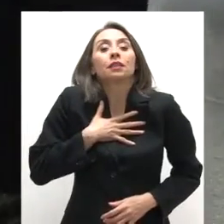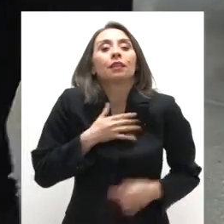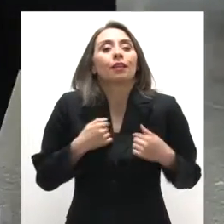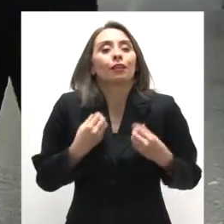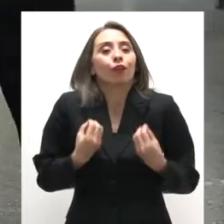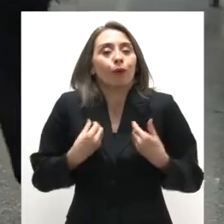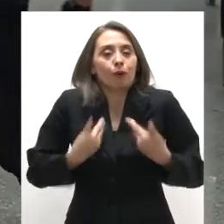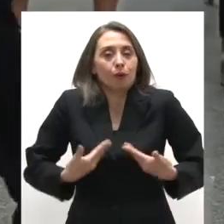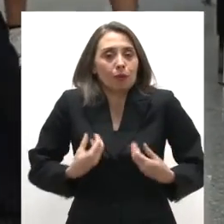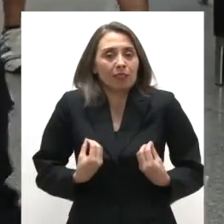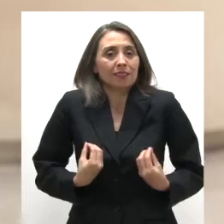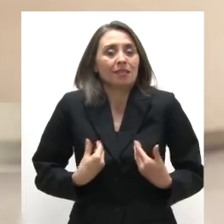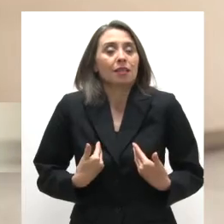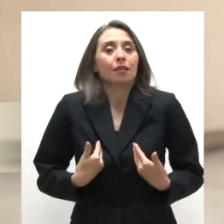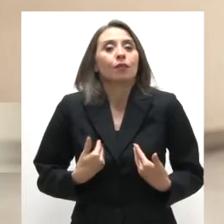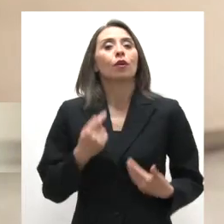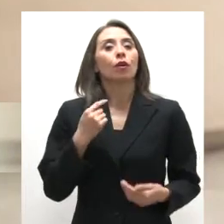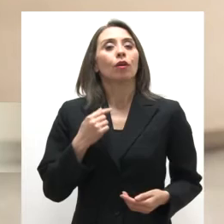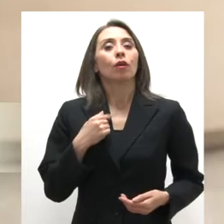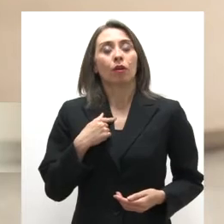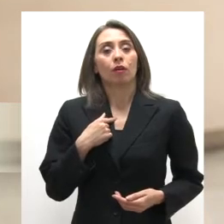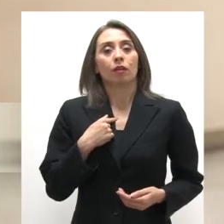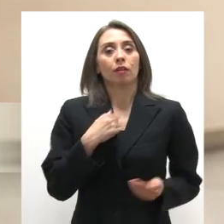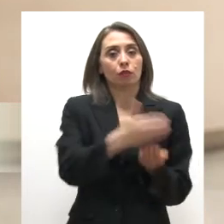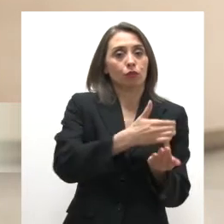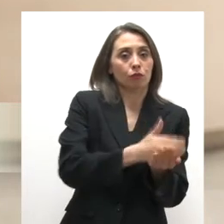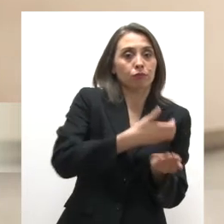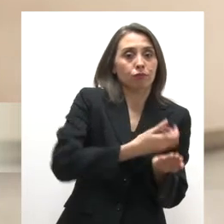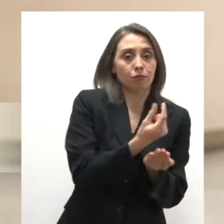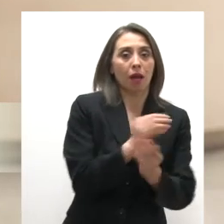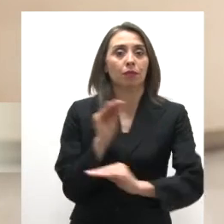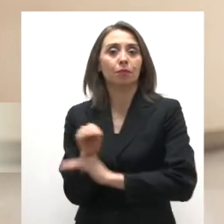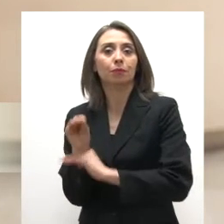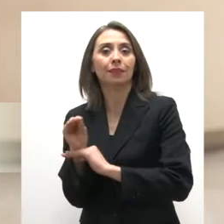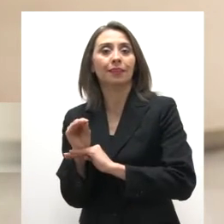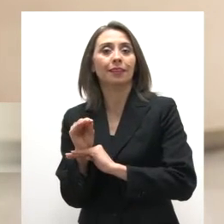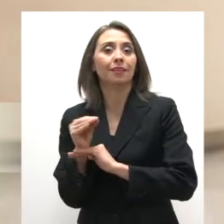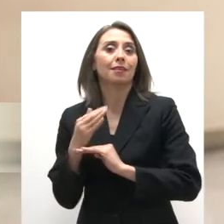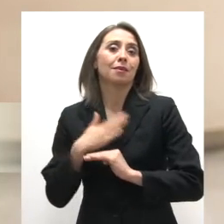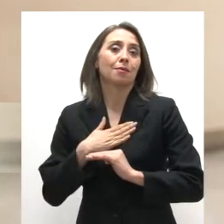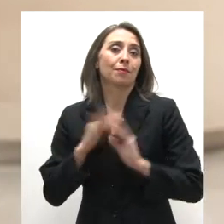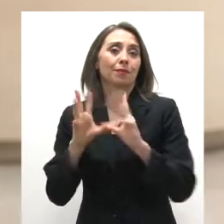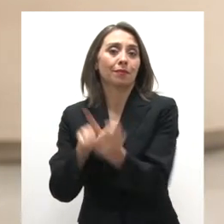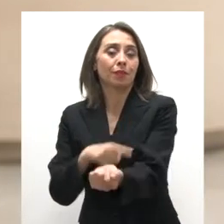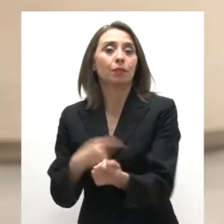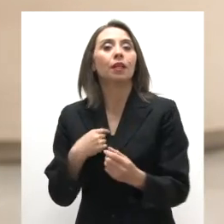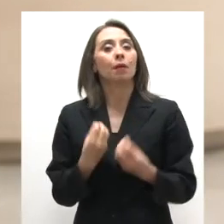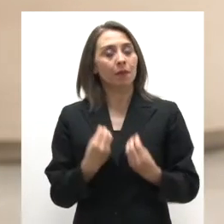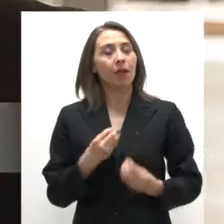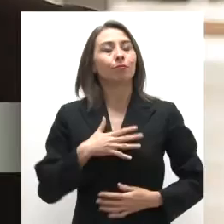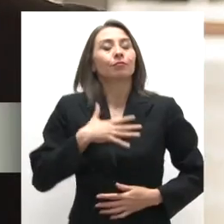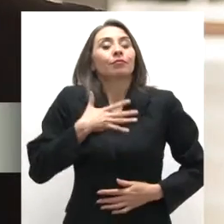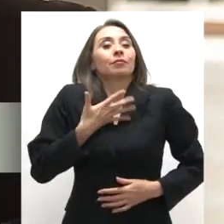útil, el sentirse sustento para la casa ya a uno lo hace bien, lo hace sentir